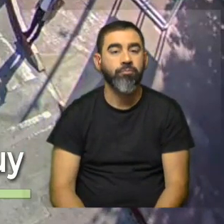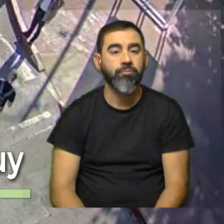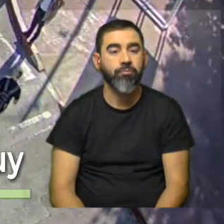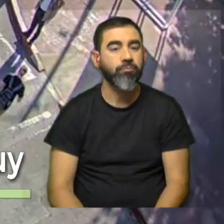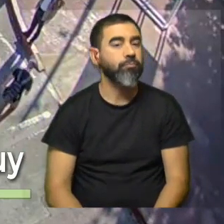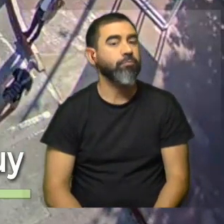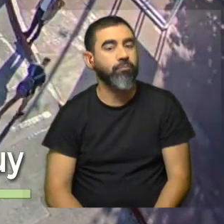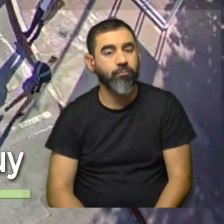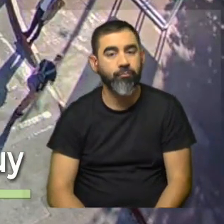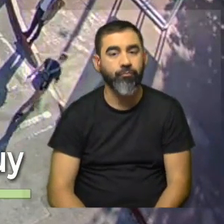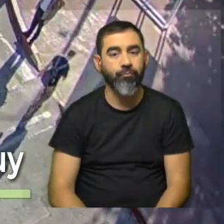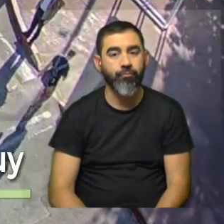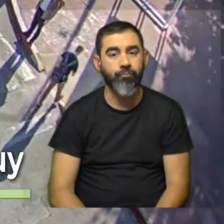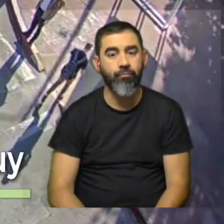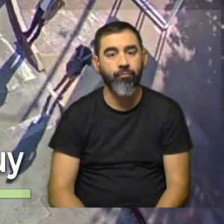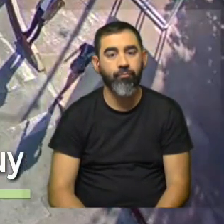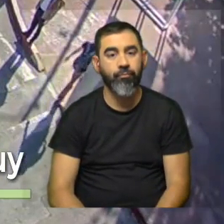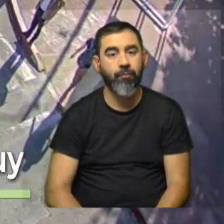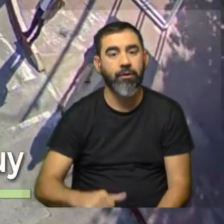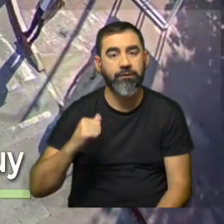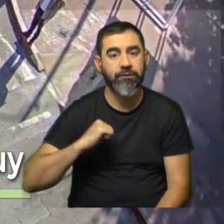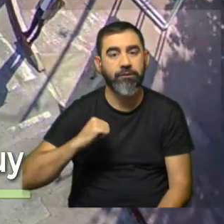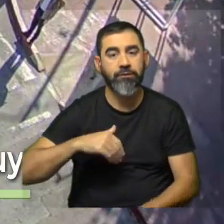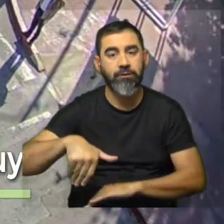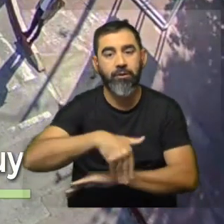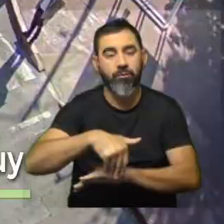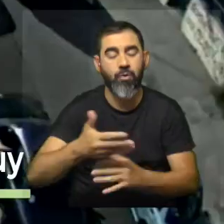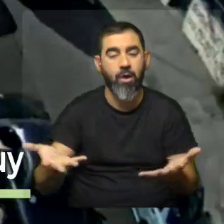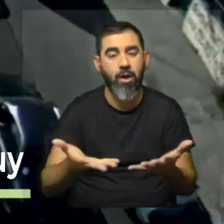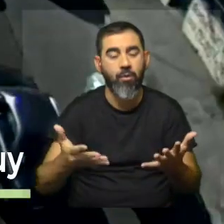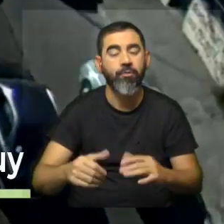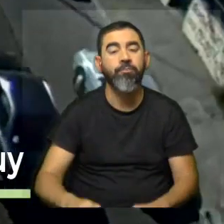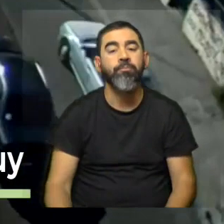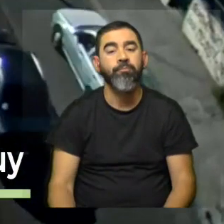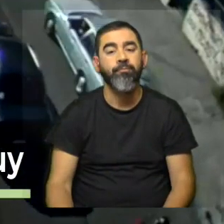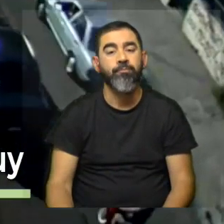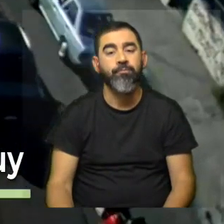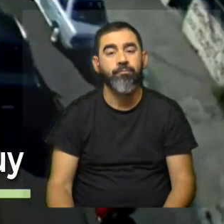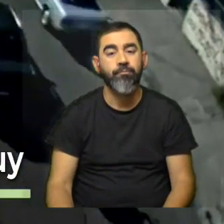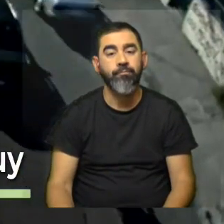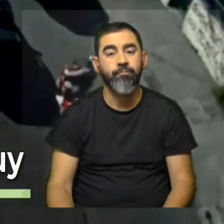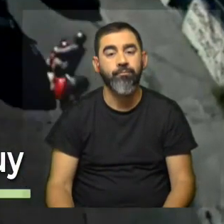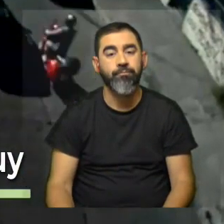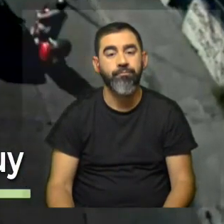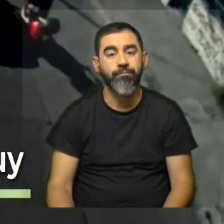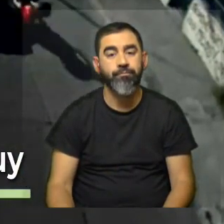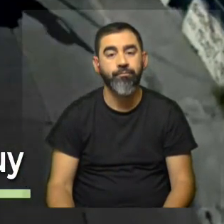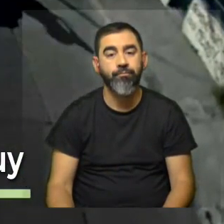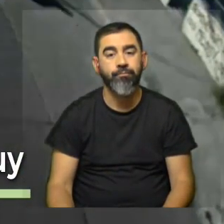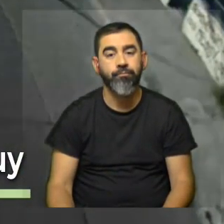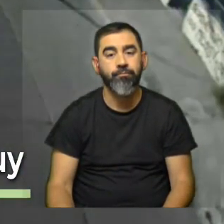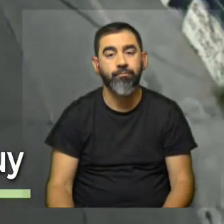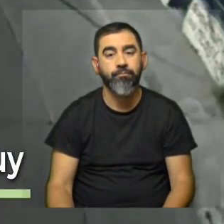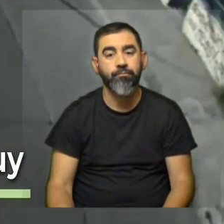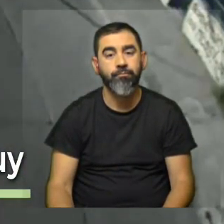tiempo real, eso es Sayago, si no me equivoco, sí, Ariel y Sayago a esta hora. ¿Y algunos aportes que nos hace el CGM? Sí, por suerte ahora se